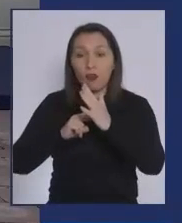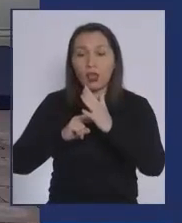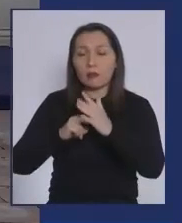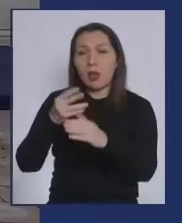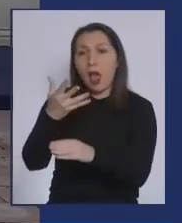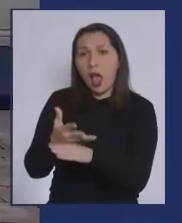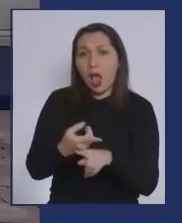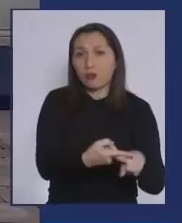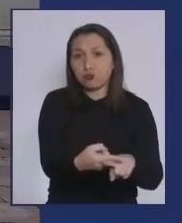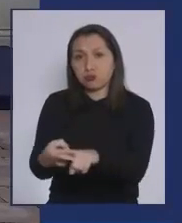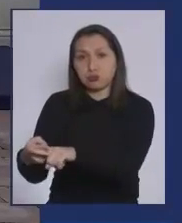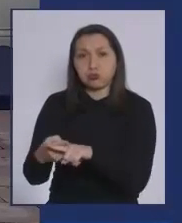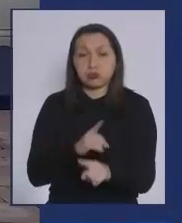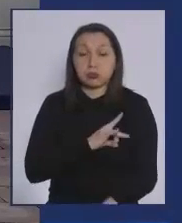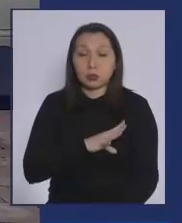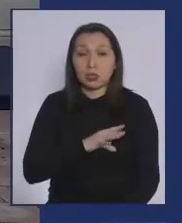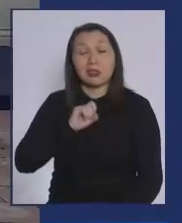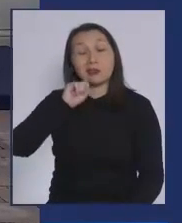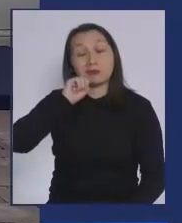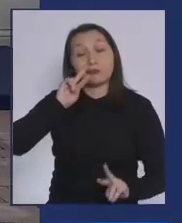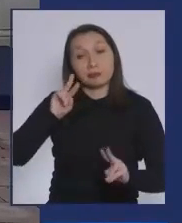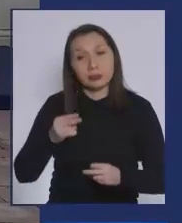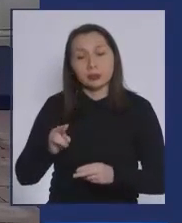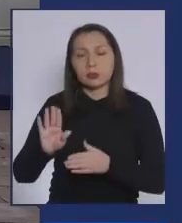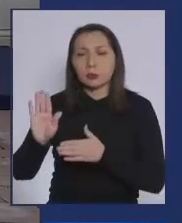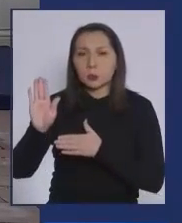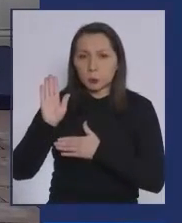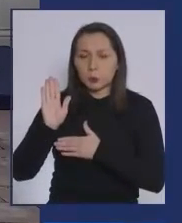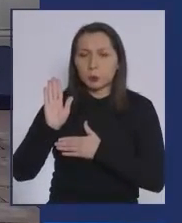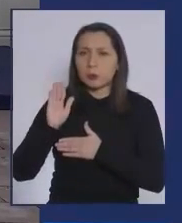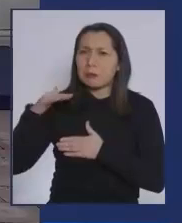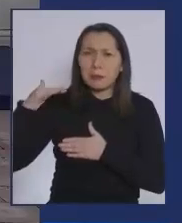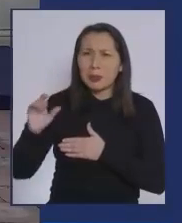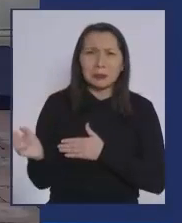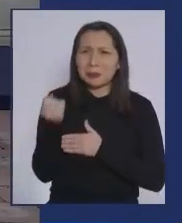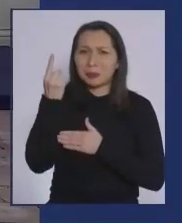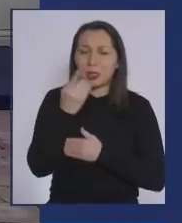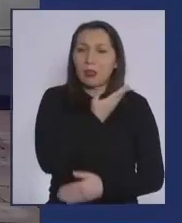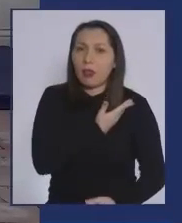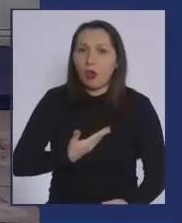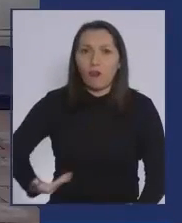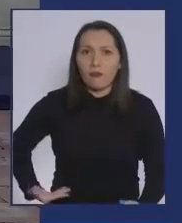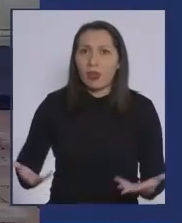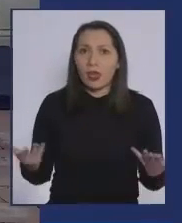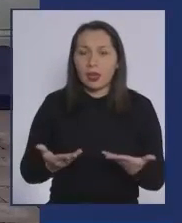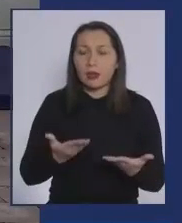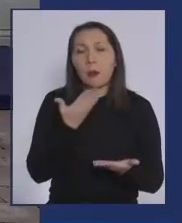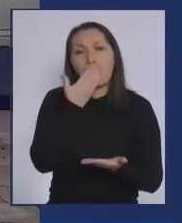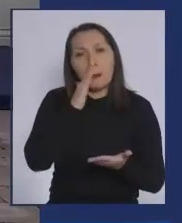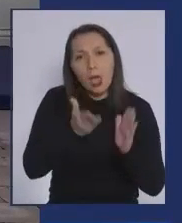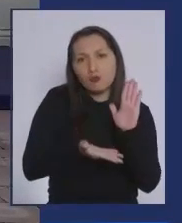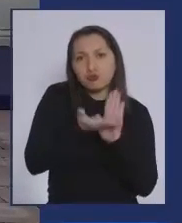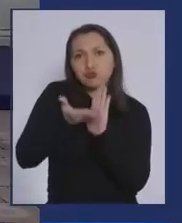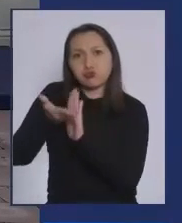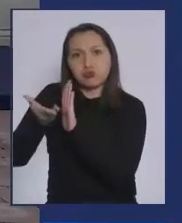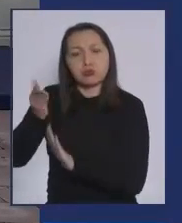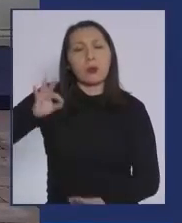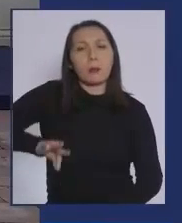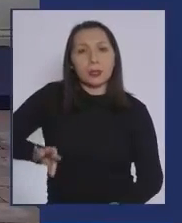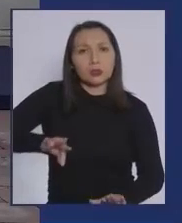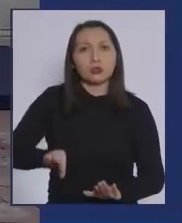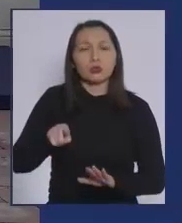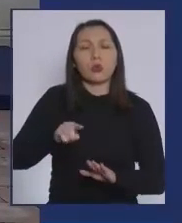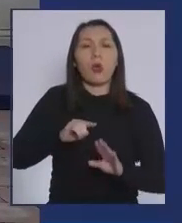tiene la sociedad chilena y que constituye un compromiso y una prioridad de nuestro gobierno es mejorar las pensiones que reciben